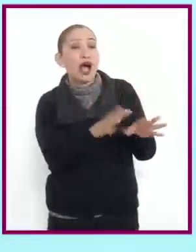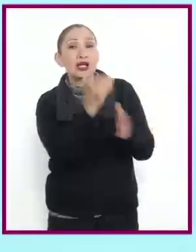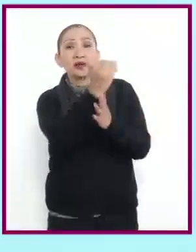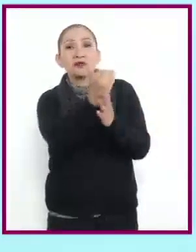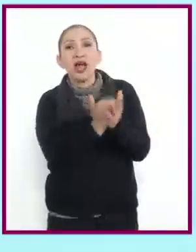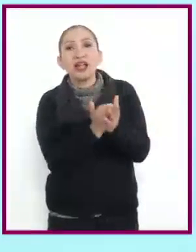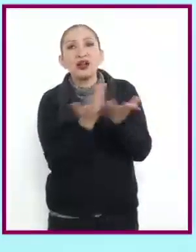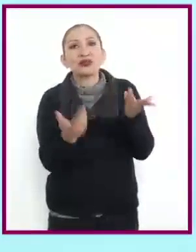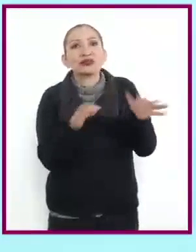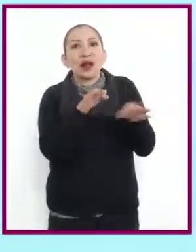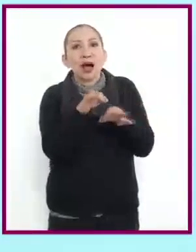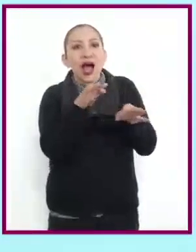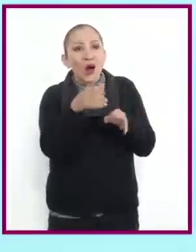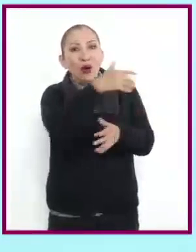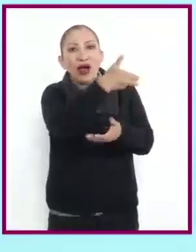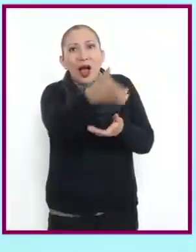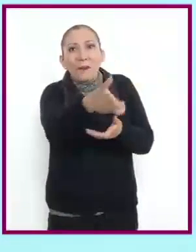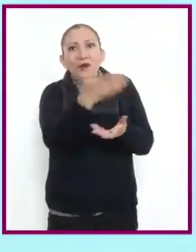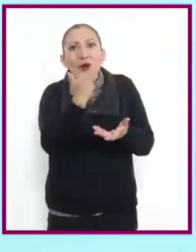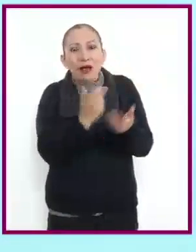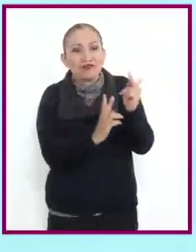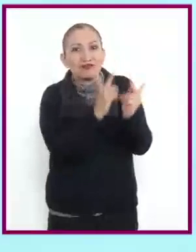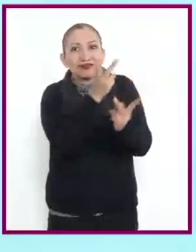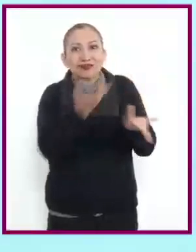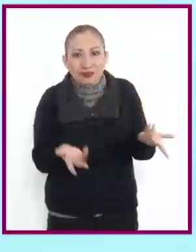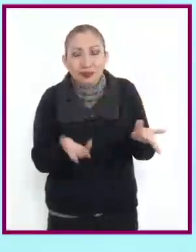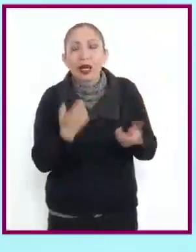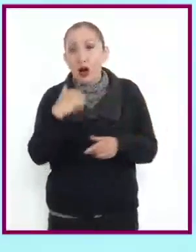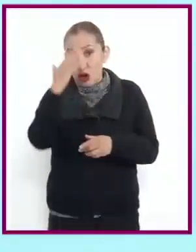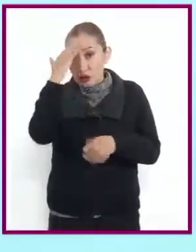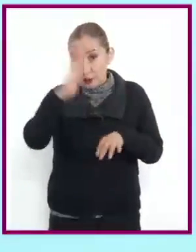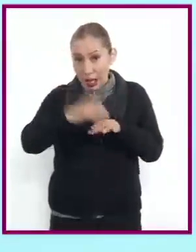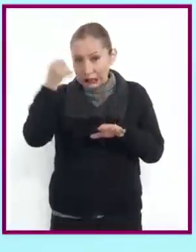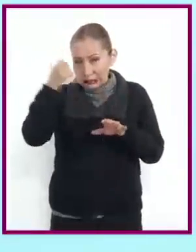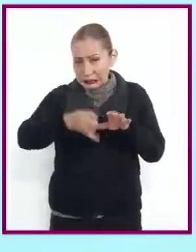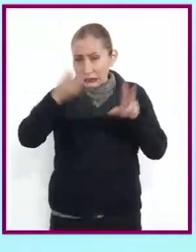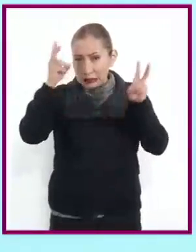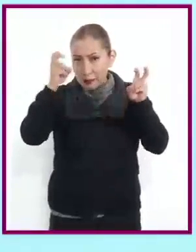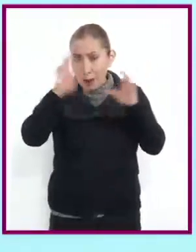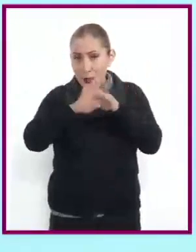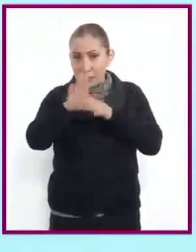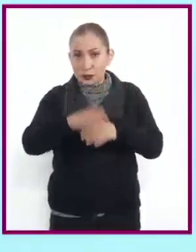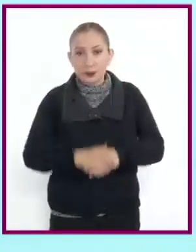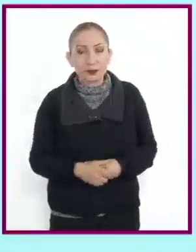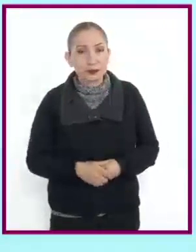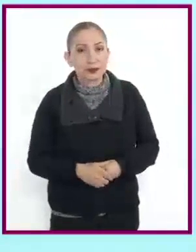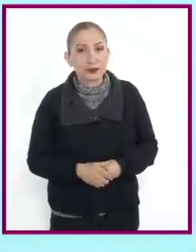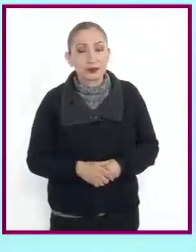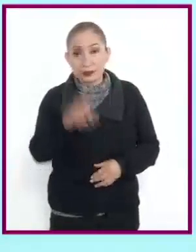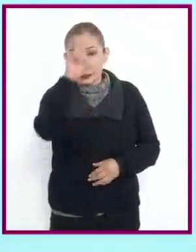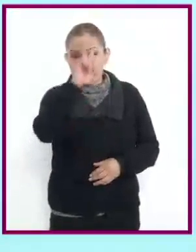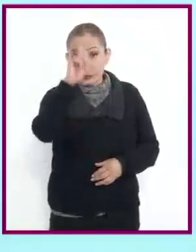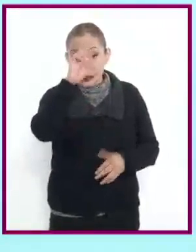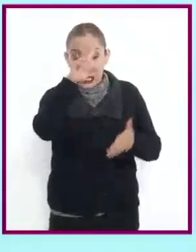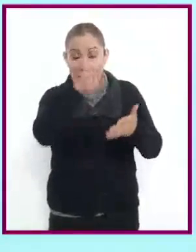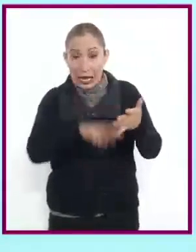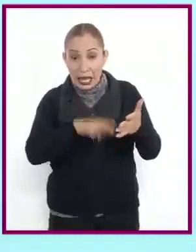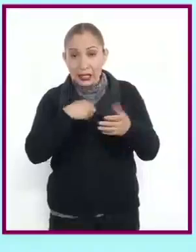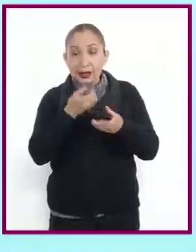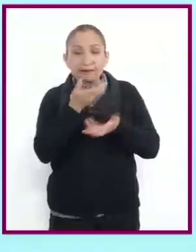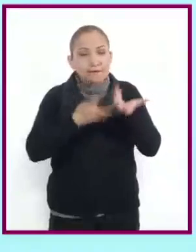centros urbanos, turísticos e industriales. Una de las desventajas de la emigración de las zonas rurales hacia las